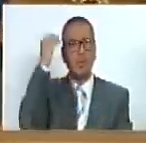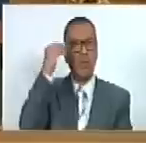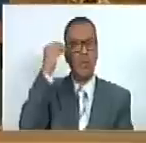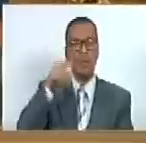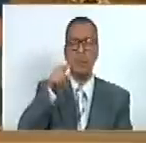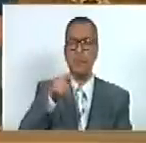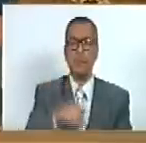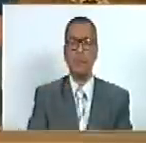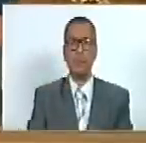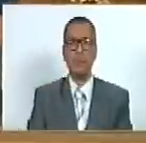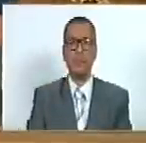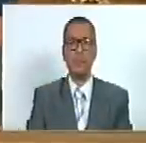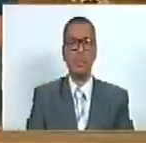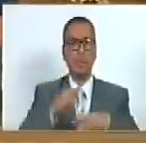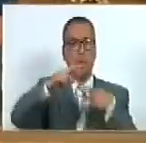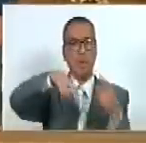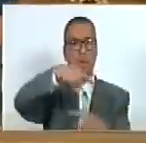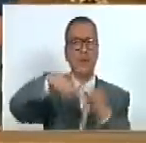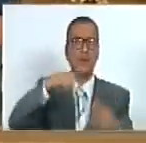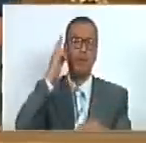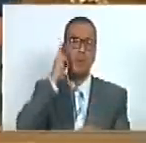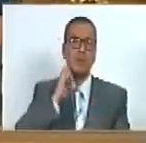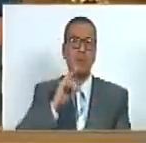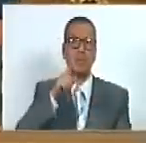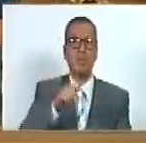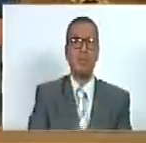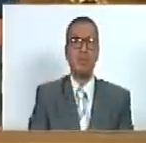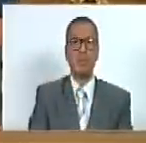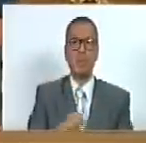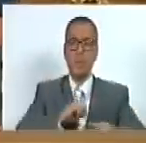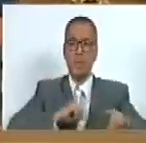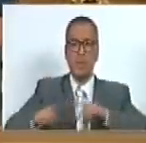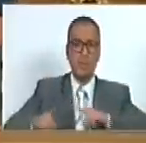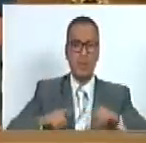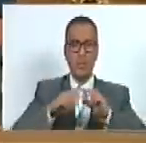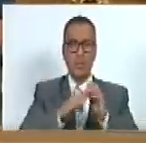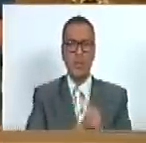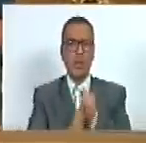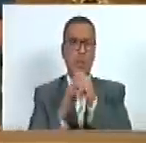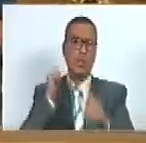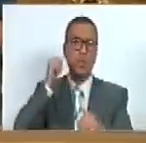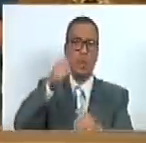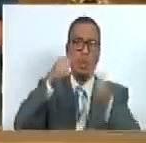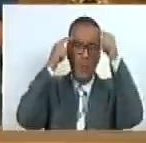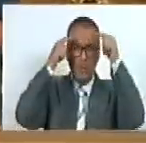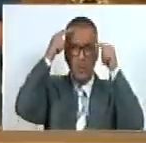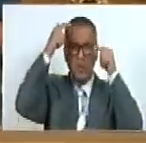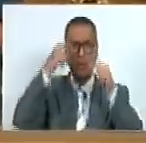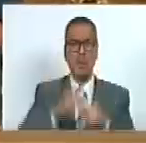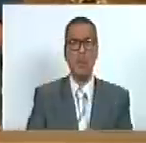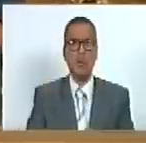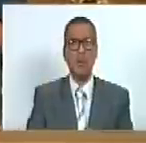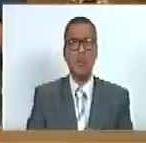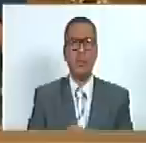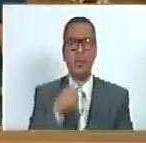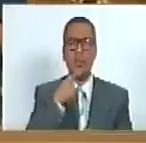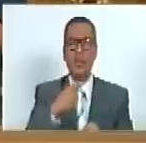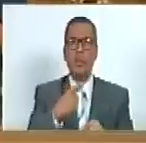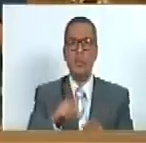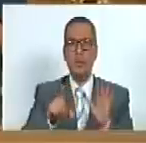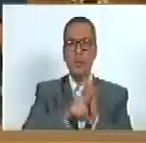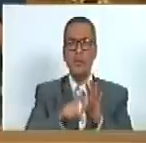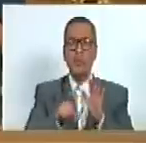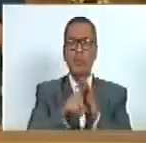Considerando que la revolución bolivariana, bajo la dirección del comandante eterno Hugo Chávez, promulgó la